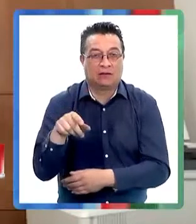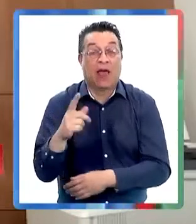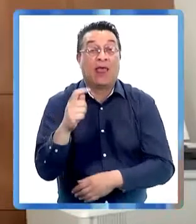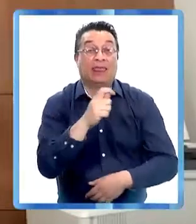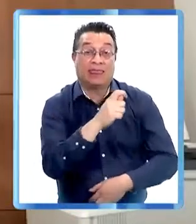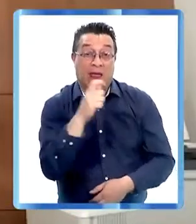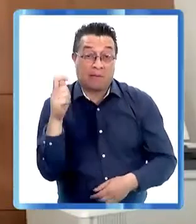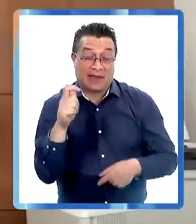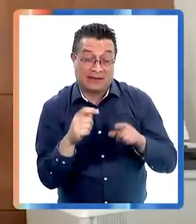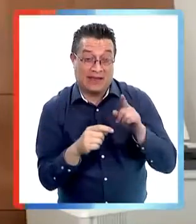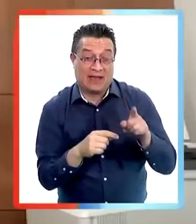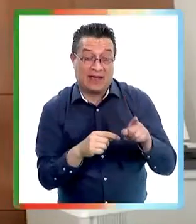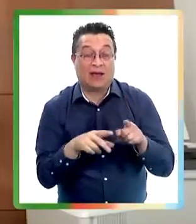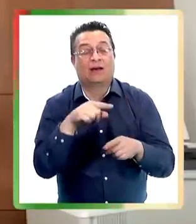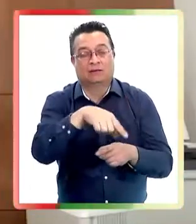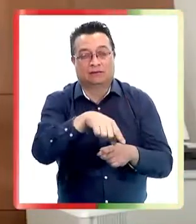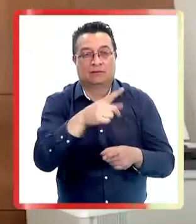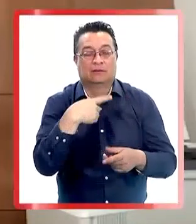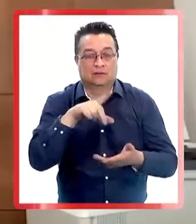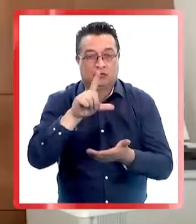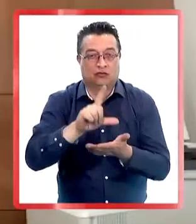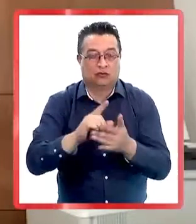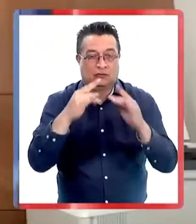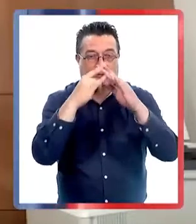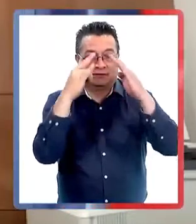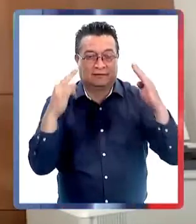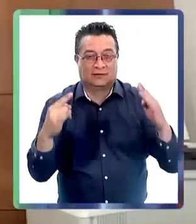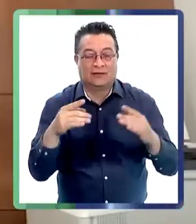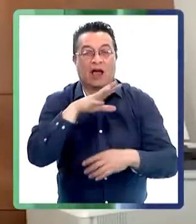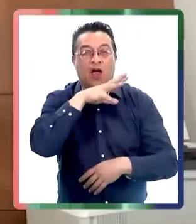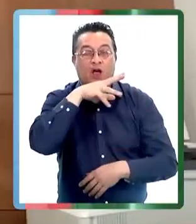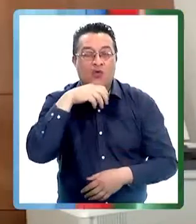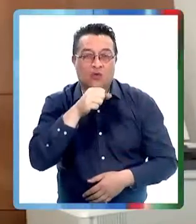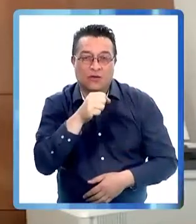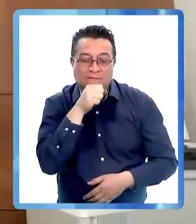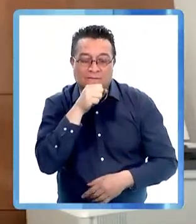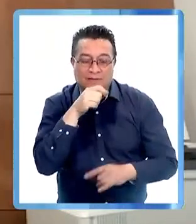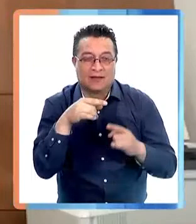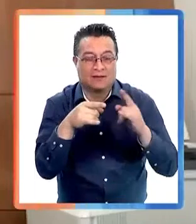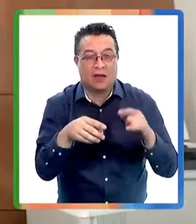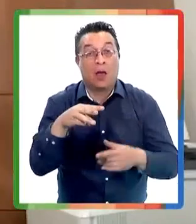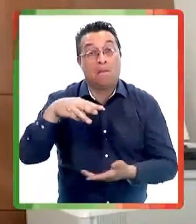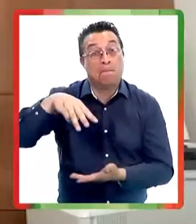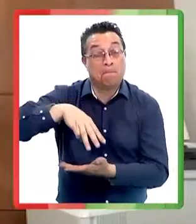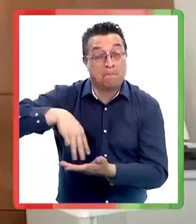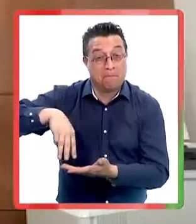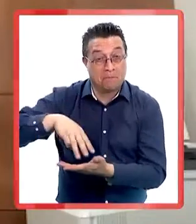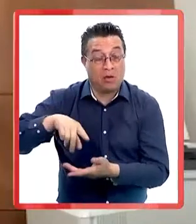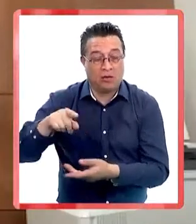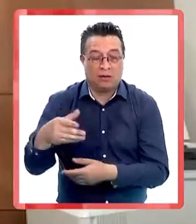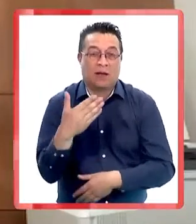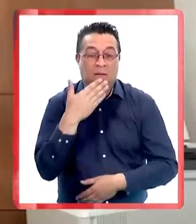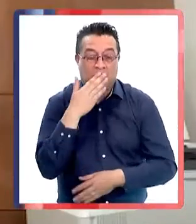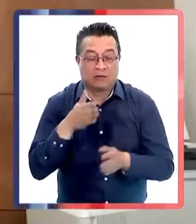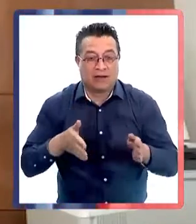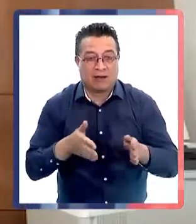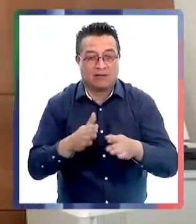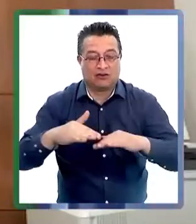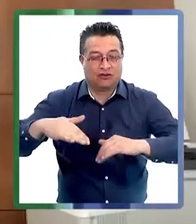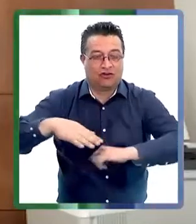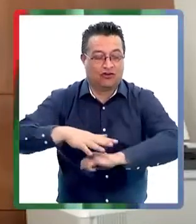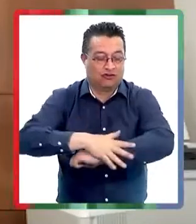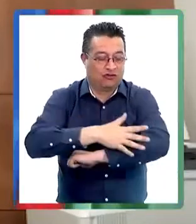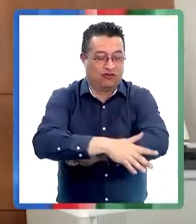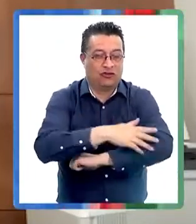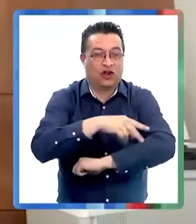En Tarapacá se va a construir un establecimiento de larga estadía para los adultos mayores. En el Maule se va a mejorar el camino